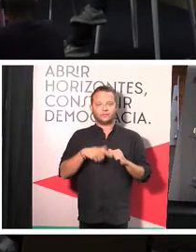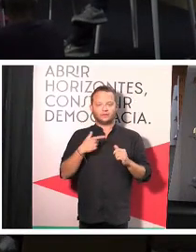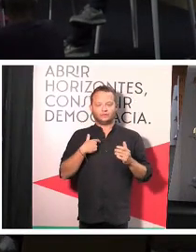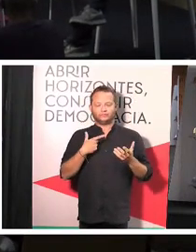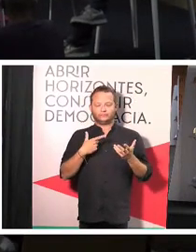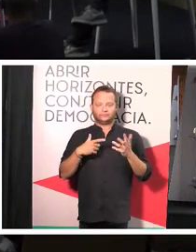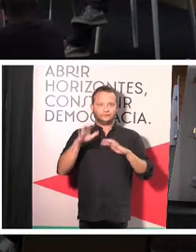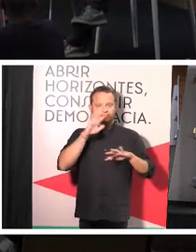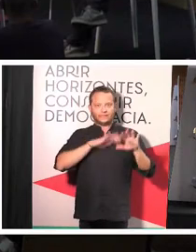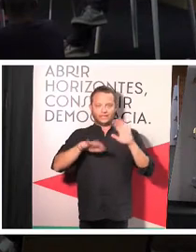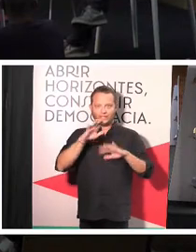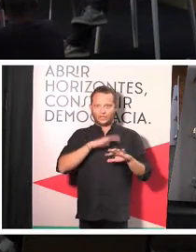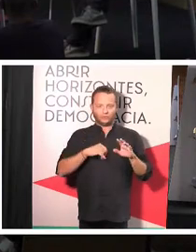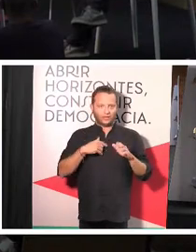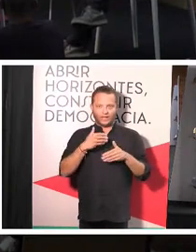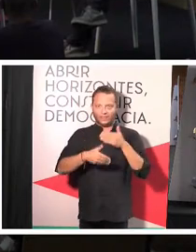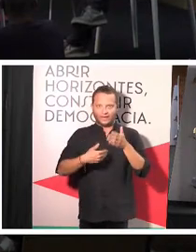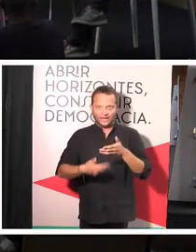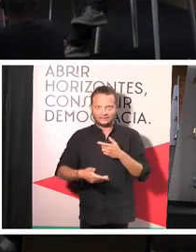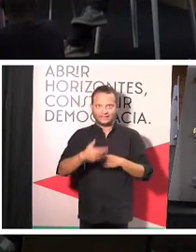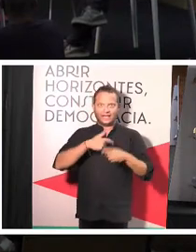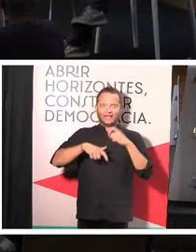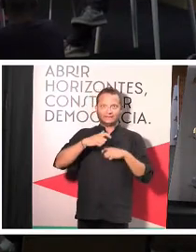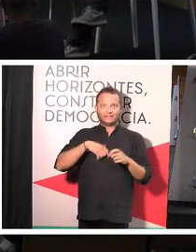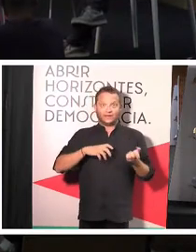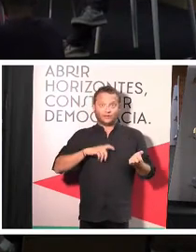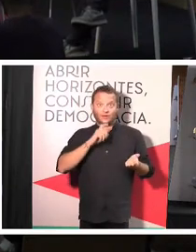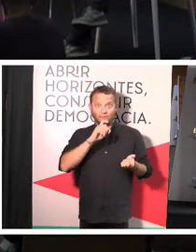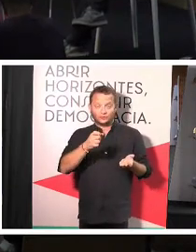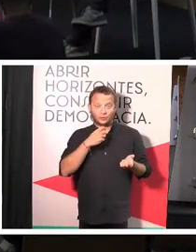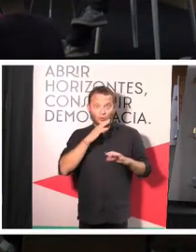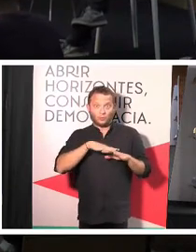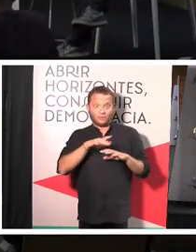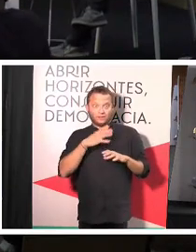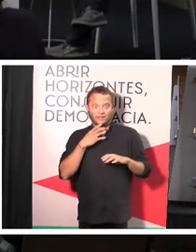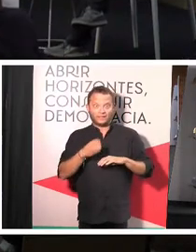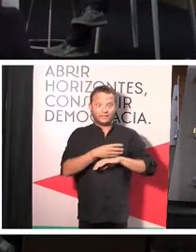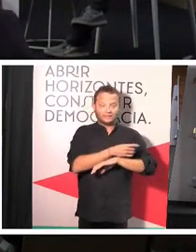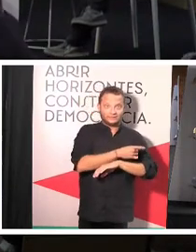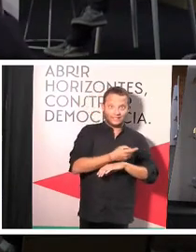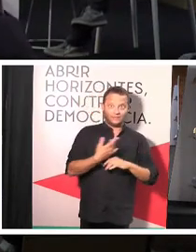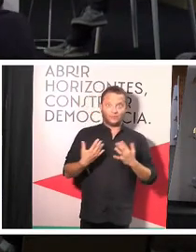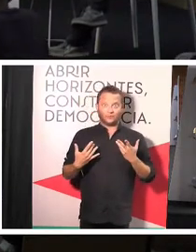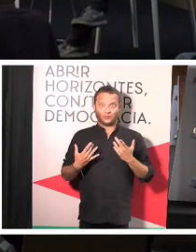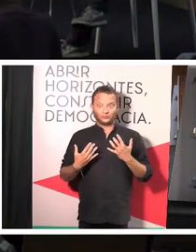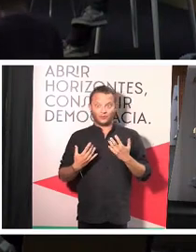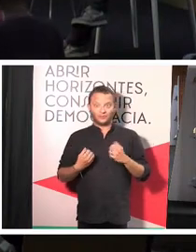aquí impresionante, voy a ir adelante y atrás, ya lo aviso, no es culpa mía, es culpa del tren que ha salido muy pronto.